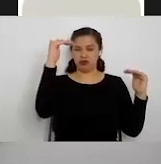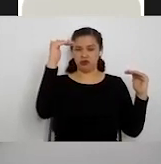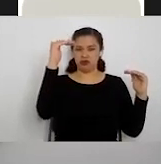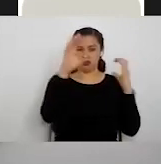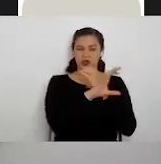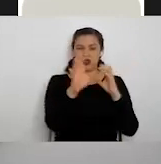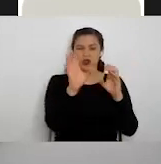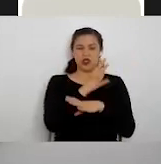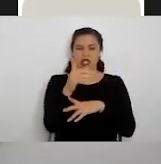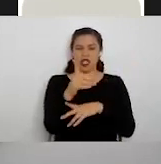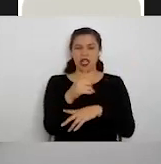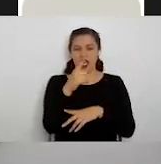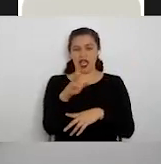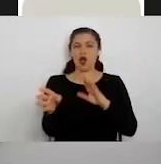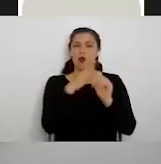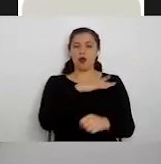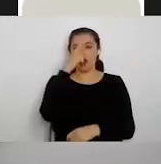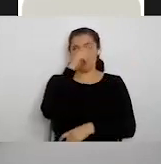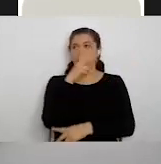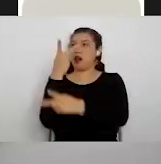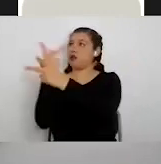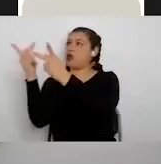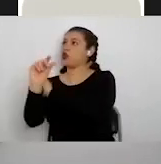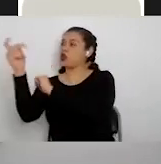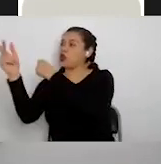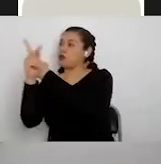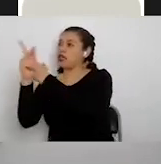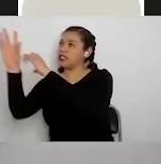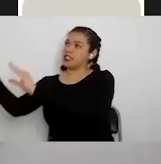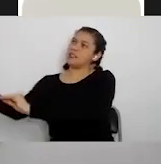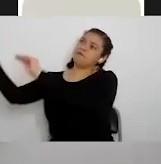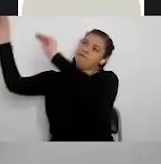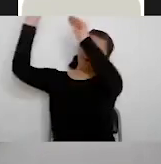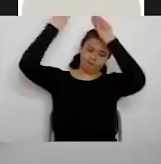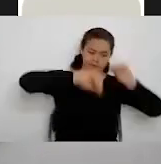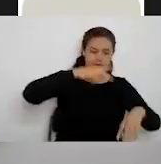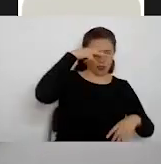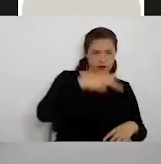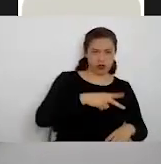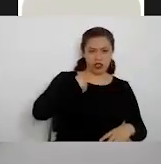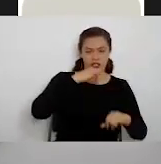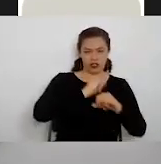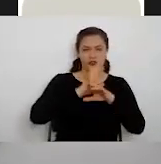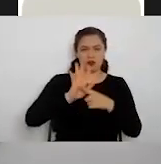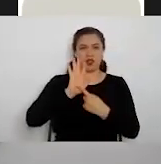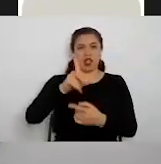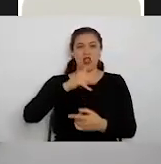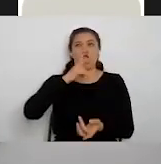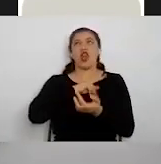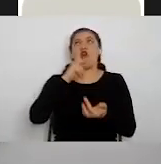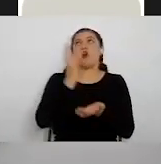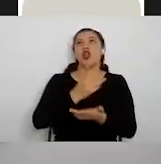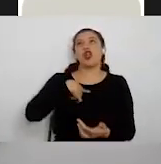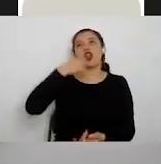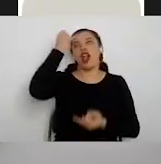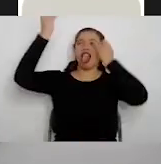la relocalización, el nearshoring. Ahorita les enseño los datos para que vean que no es producto de mi cabeza, como alguien